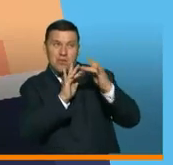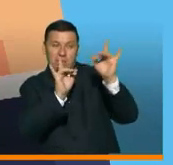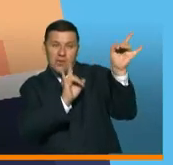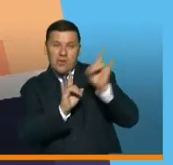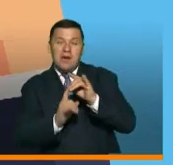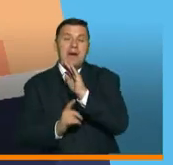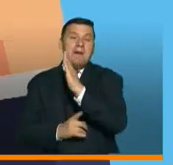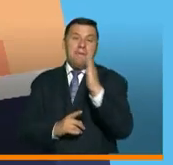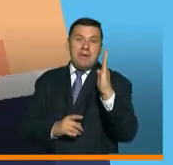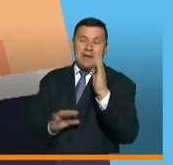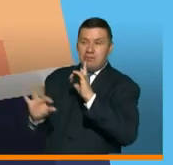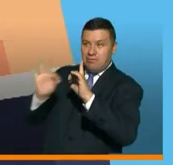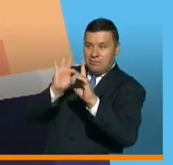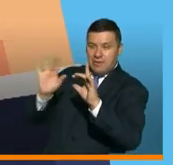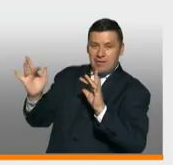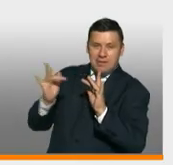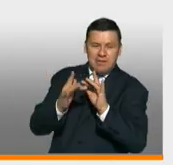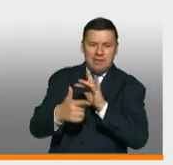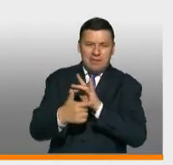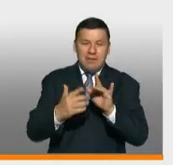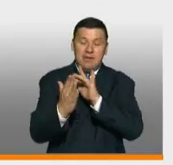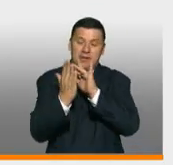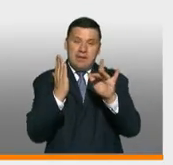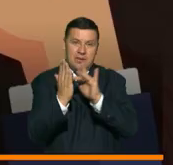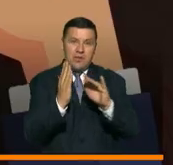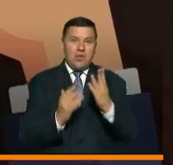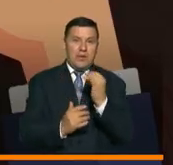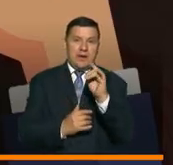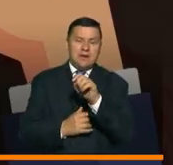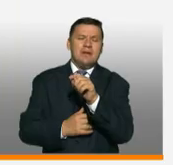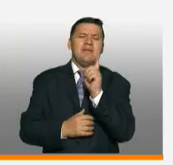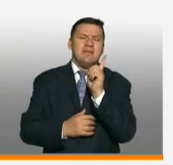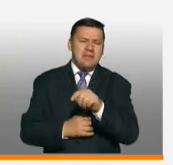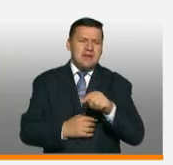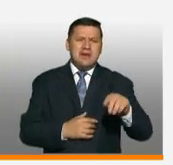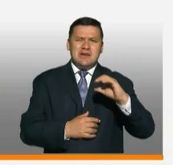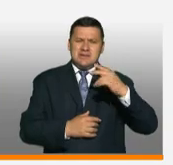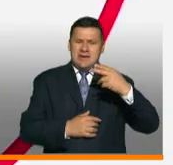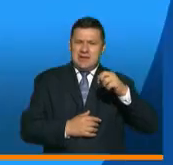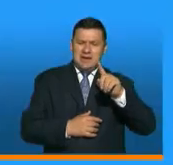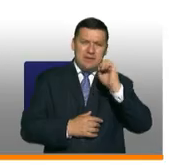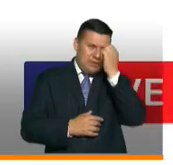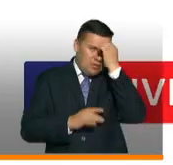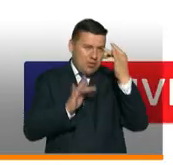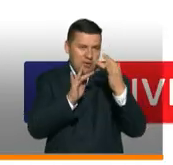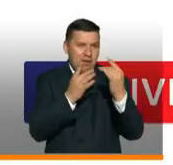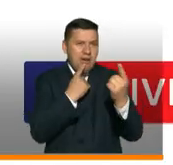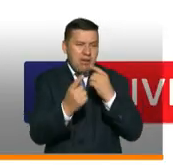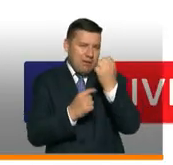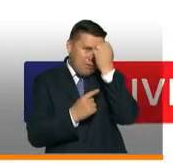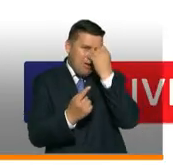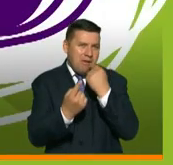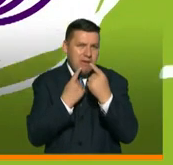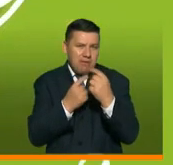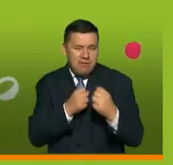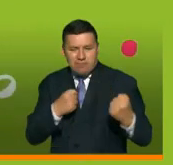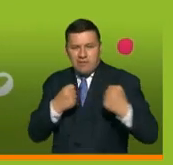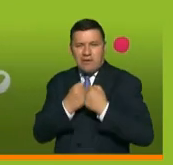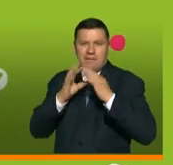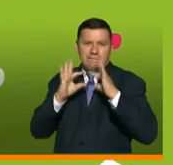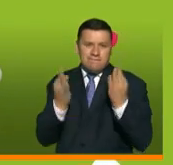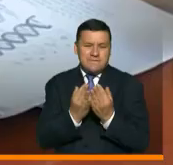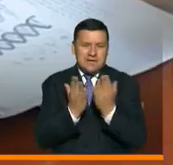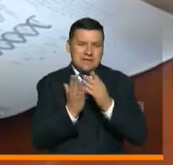la Biblioteca Digital, la aplicación Be The One Challenge, al igual que Contacto Maestro, charlas con maestros y la Alianza